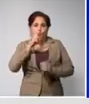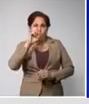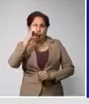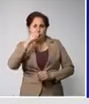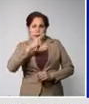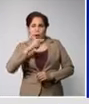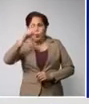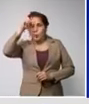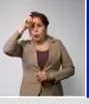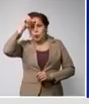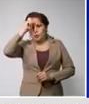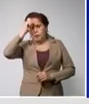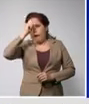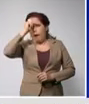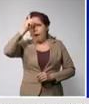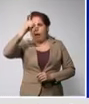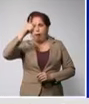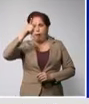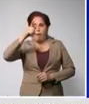Turquía, Alemania,